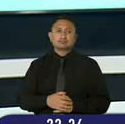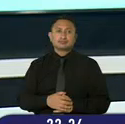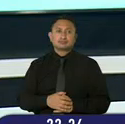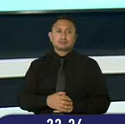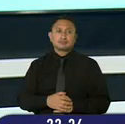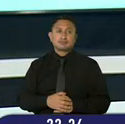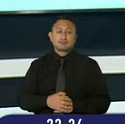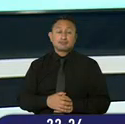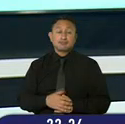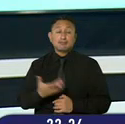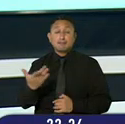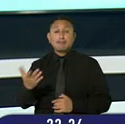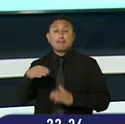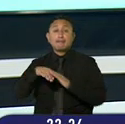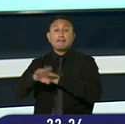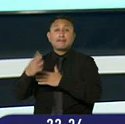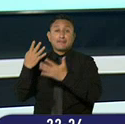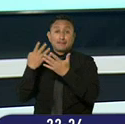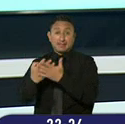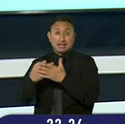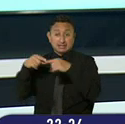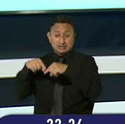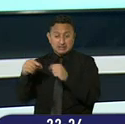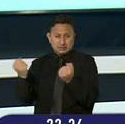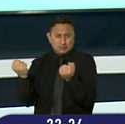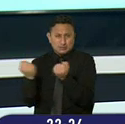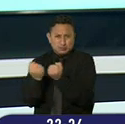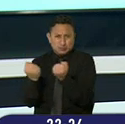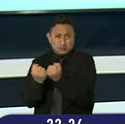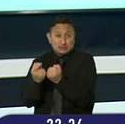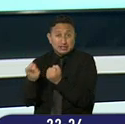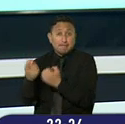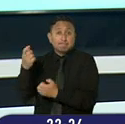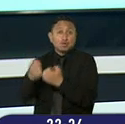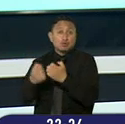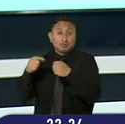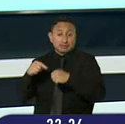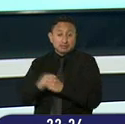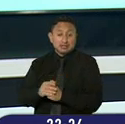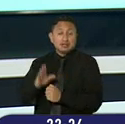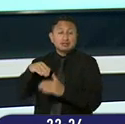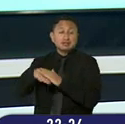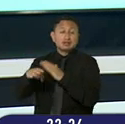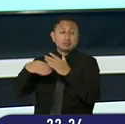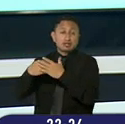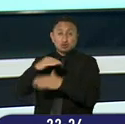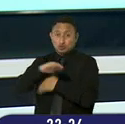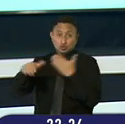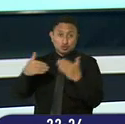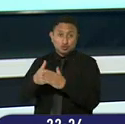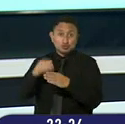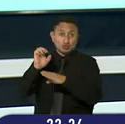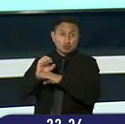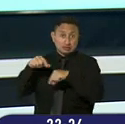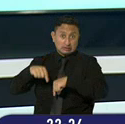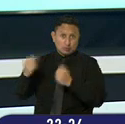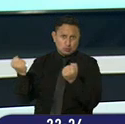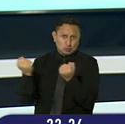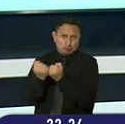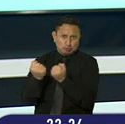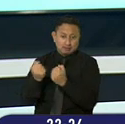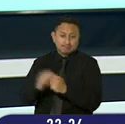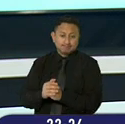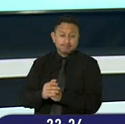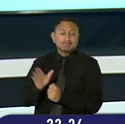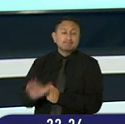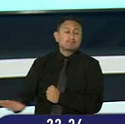hacinamiento carcelario consta como uno de los problemas que mantienen los centros de privación de libertad del país. El análisis de